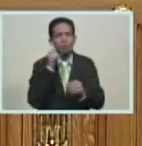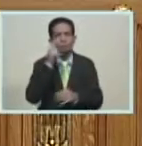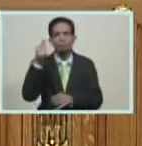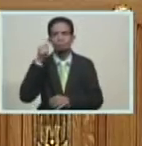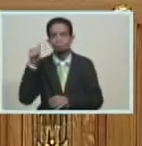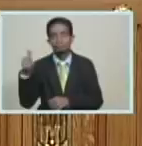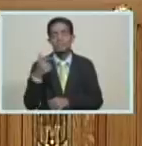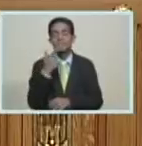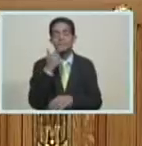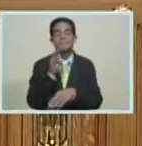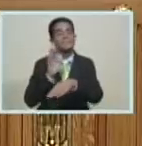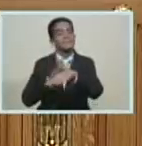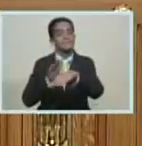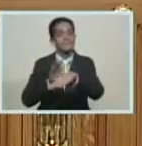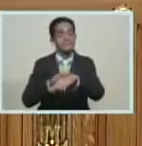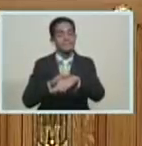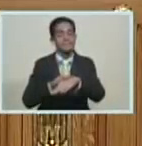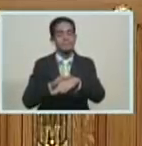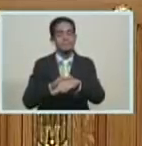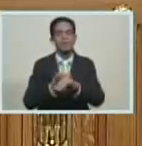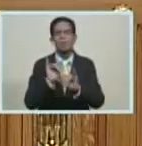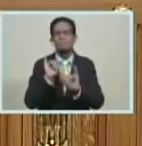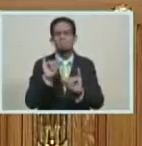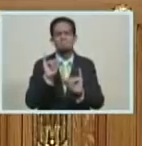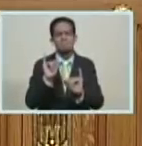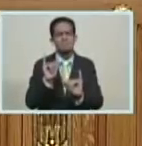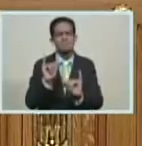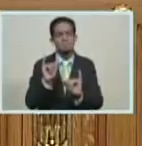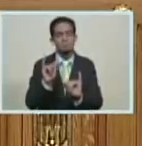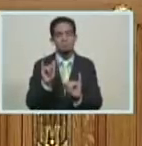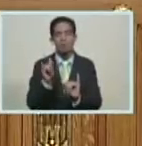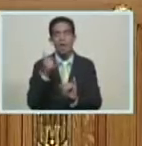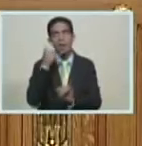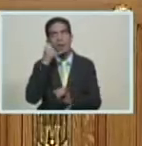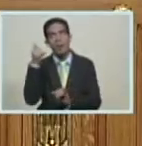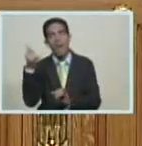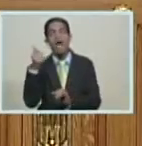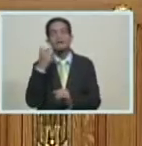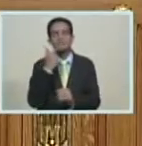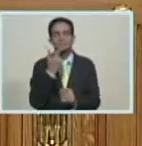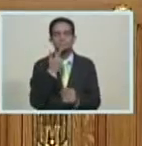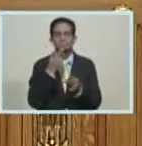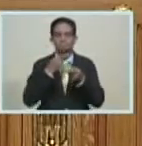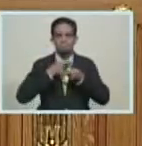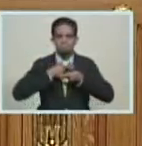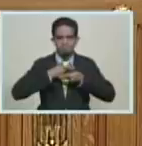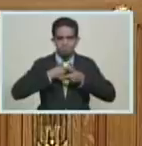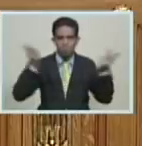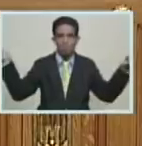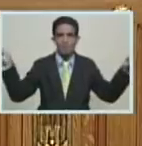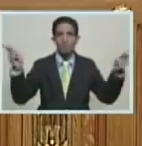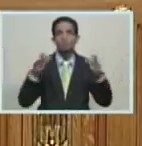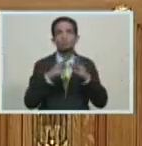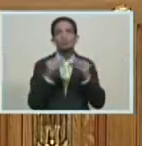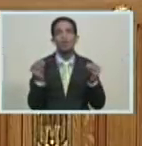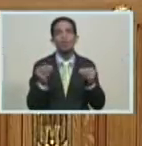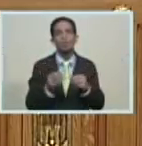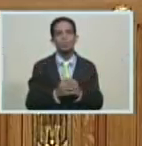Y les he dicho esto mismo, lo mismo que digo en público lo digo en privado, lo mismo que digo en privado lo digo en público. Con todos ellos he